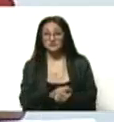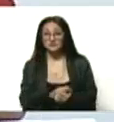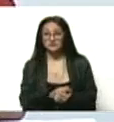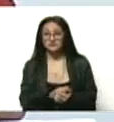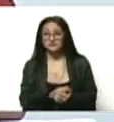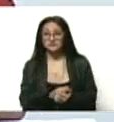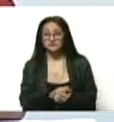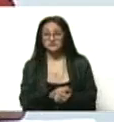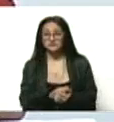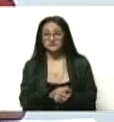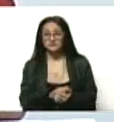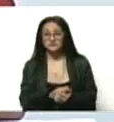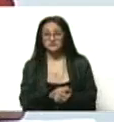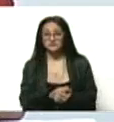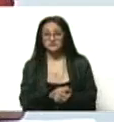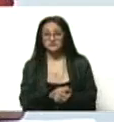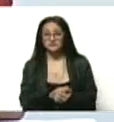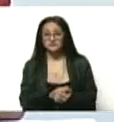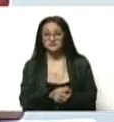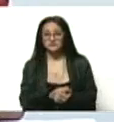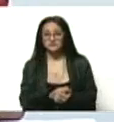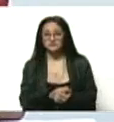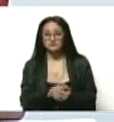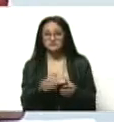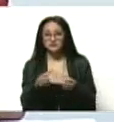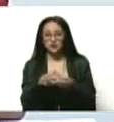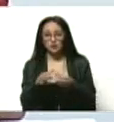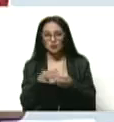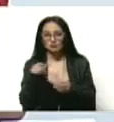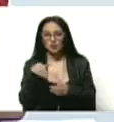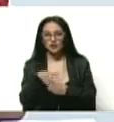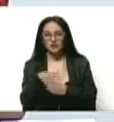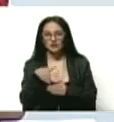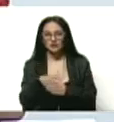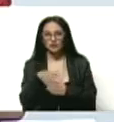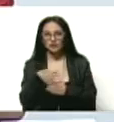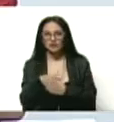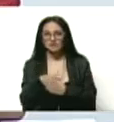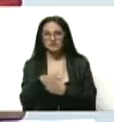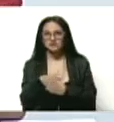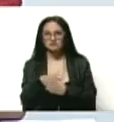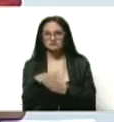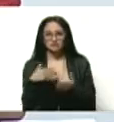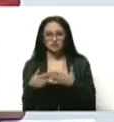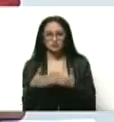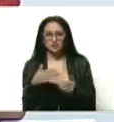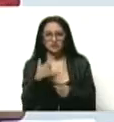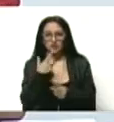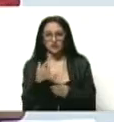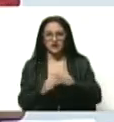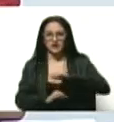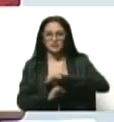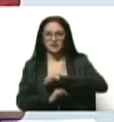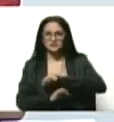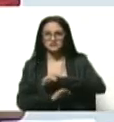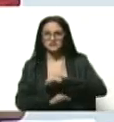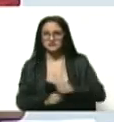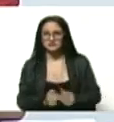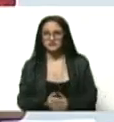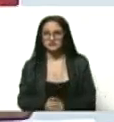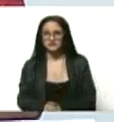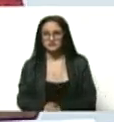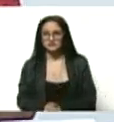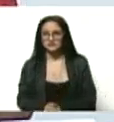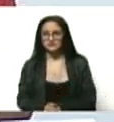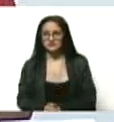excepciones, son franquicias electorales. No les importa para nada lo que diga la base.